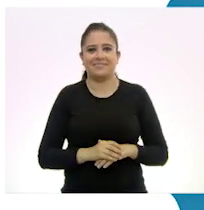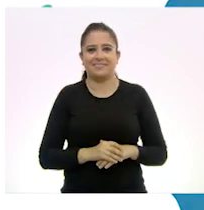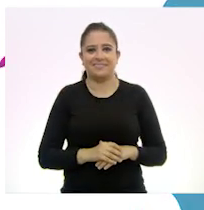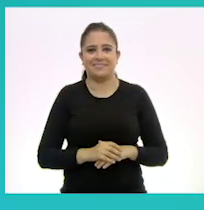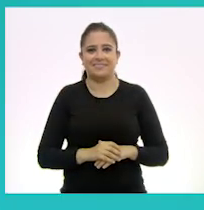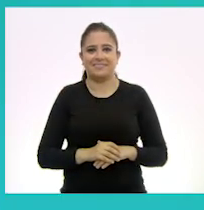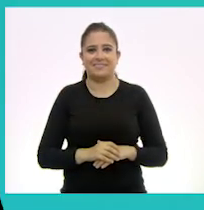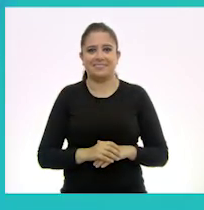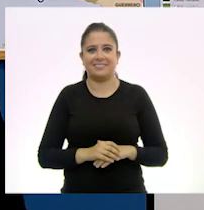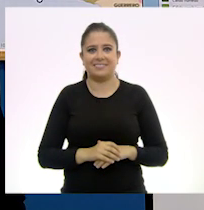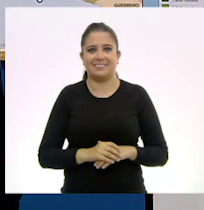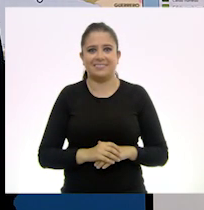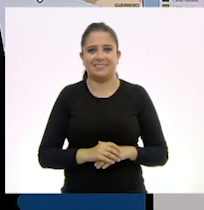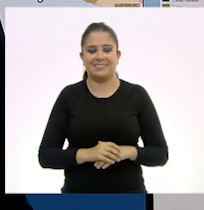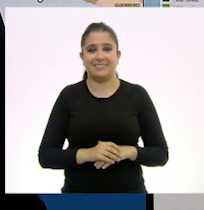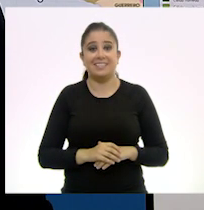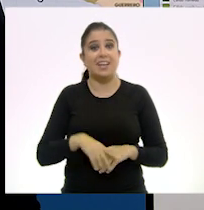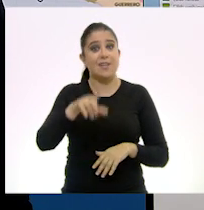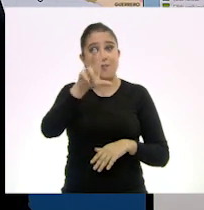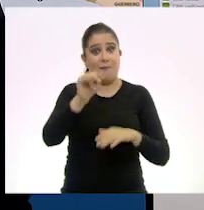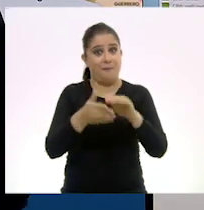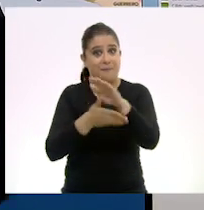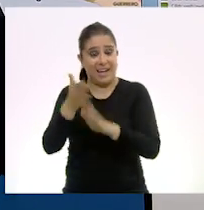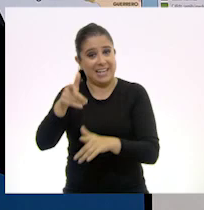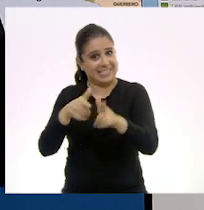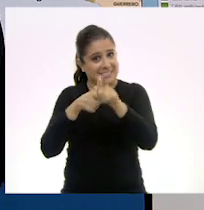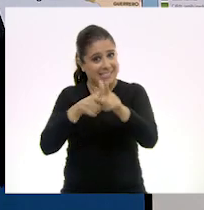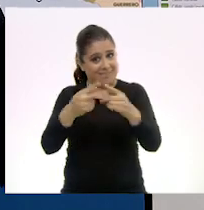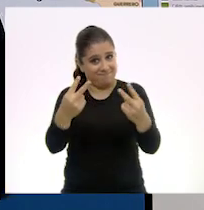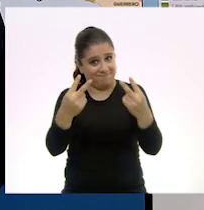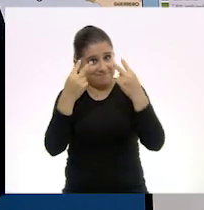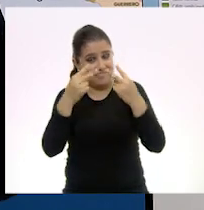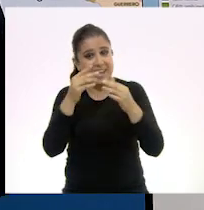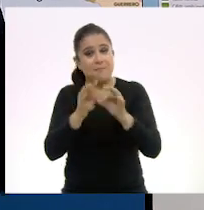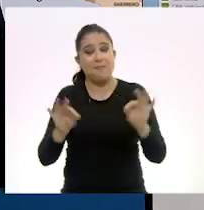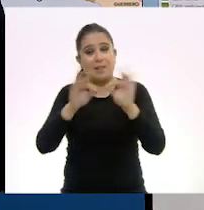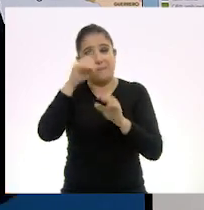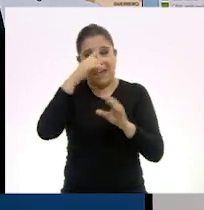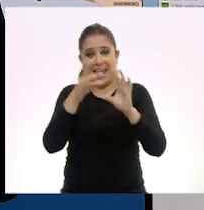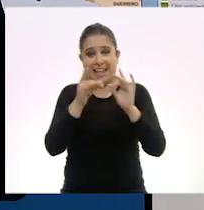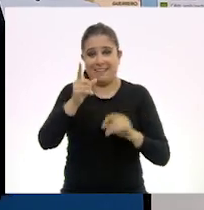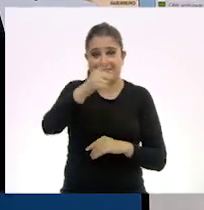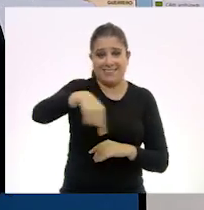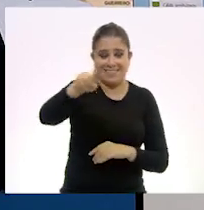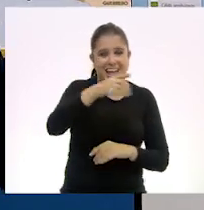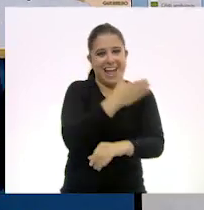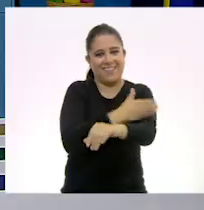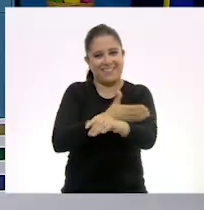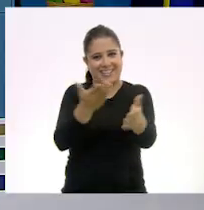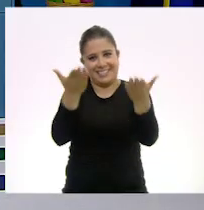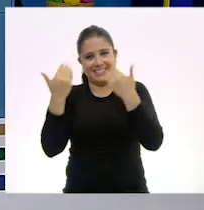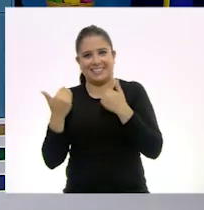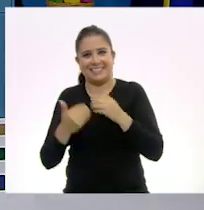aprendeencasa.cep.gob.mx. No se muevan de su lugar porque tenemos algo muy importante para ustedes. Acompáñenos.